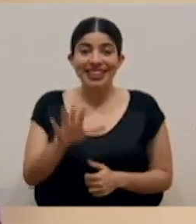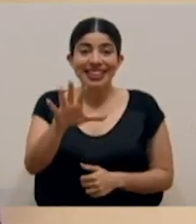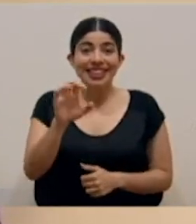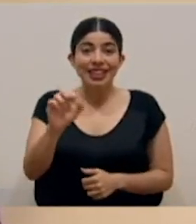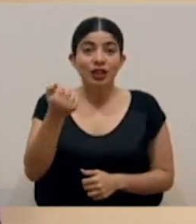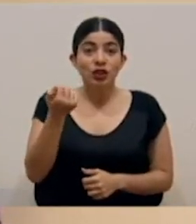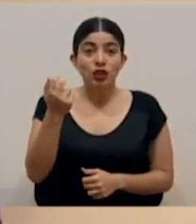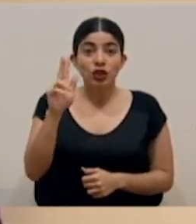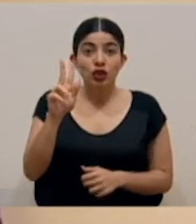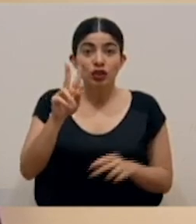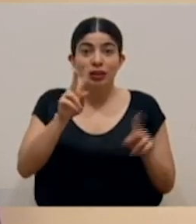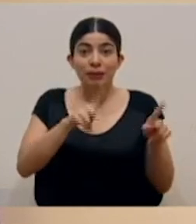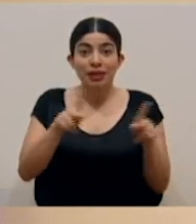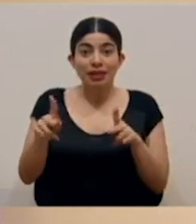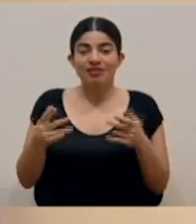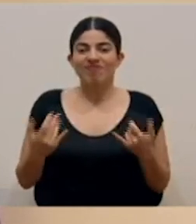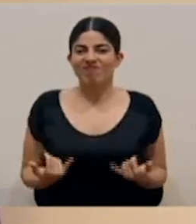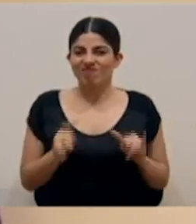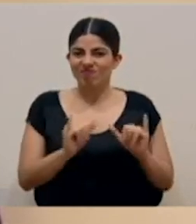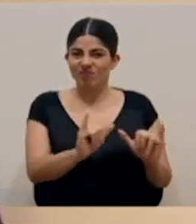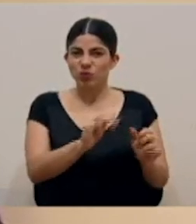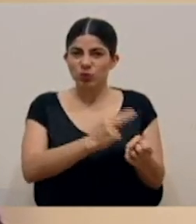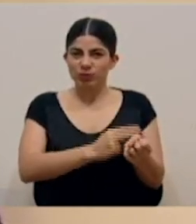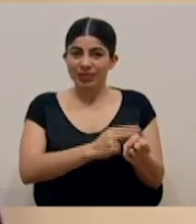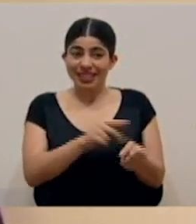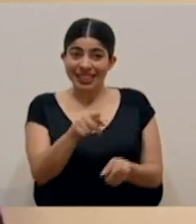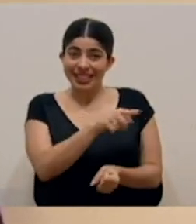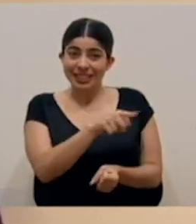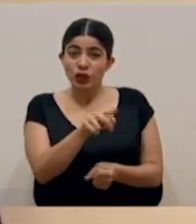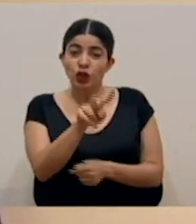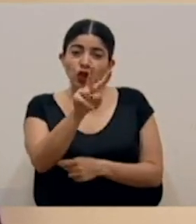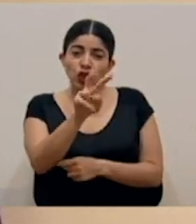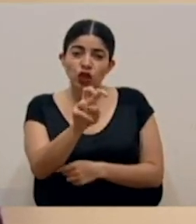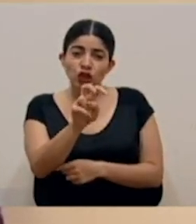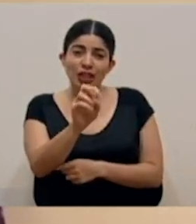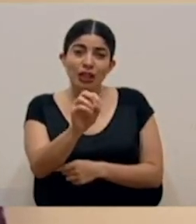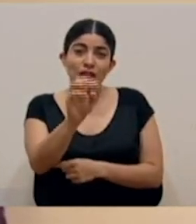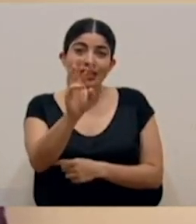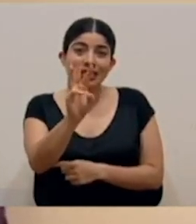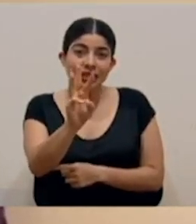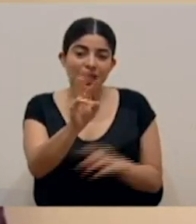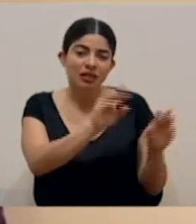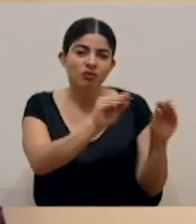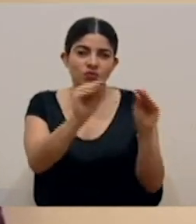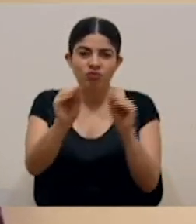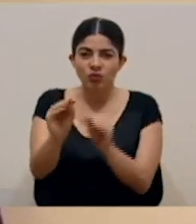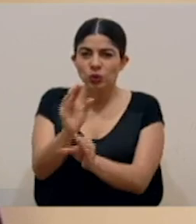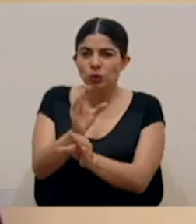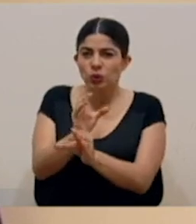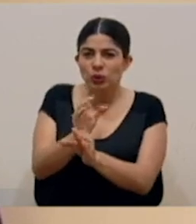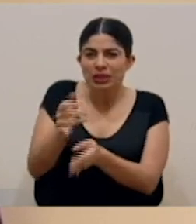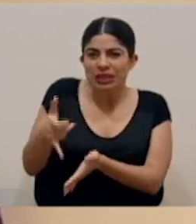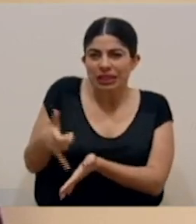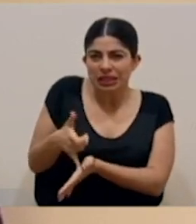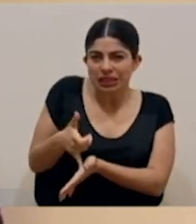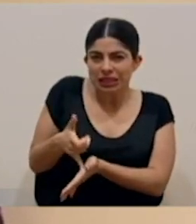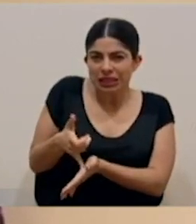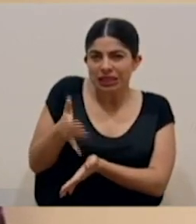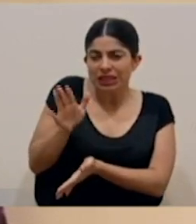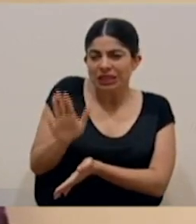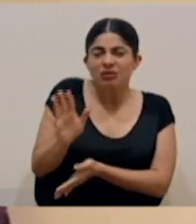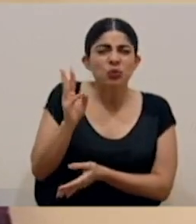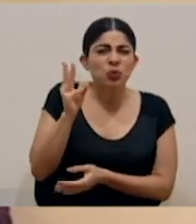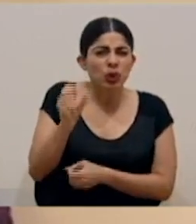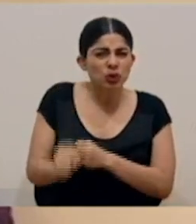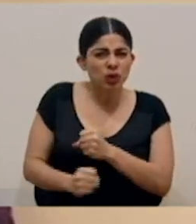512 personas se encuentran hospitalizadas, 206 de ellas en unidades de cuidados intensivos, con